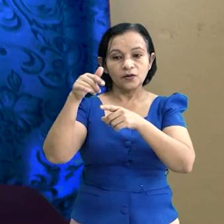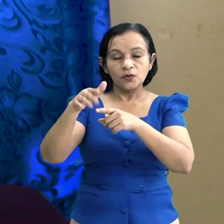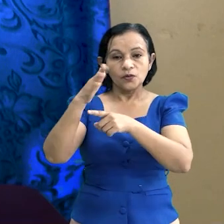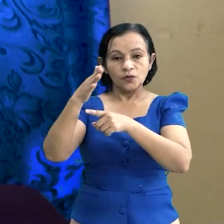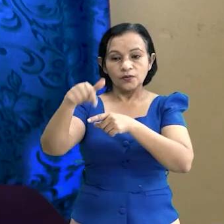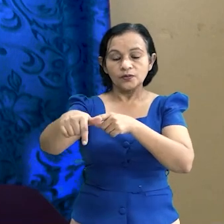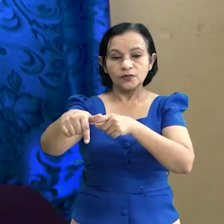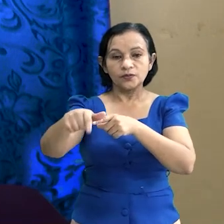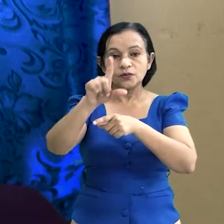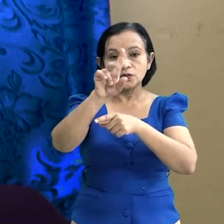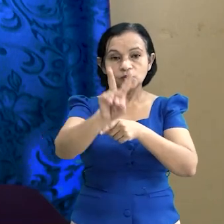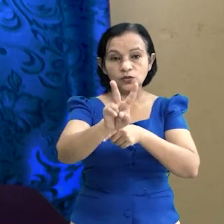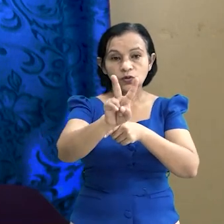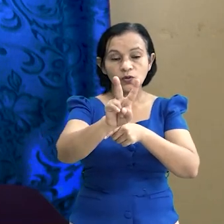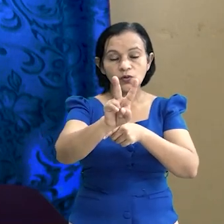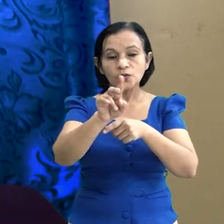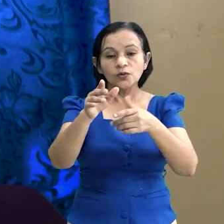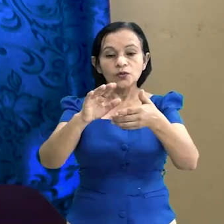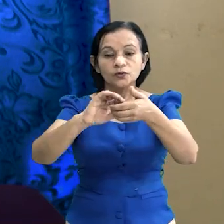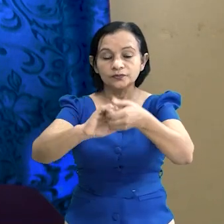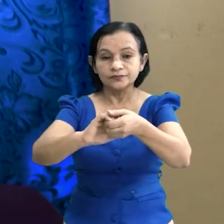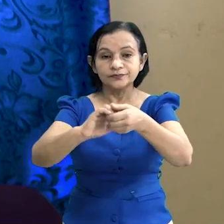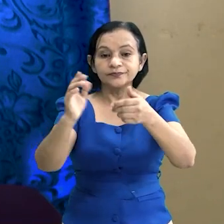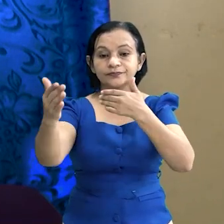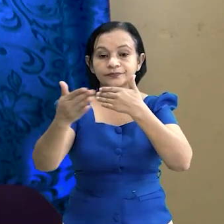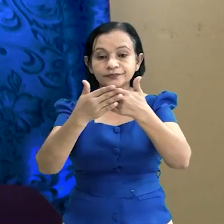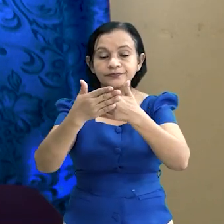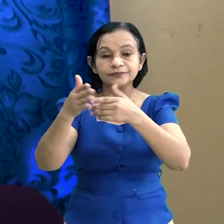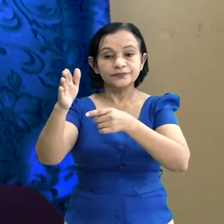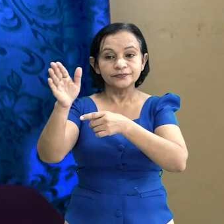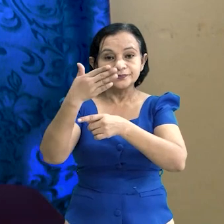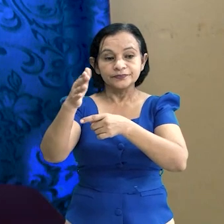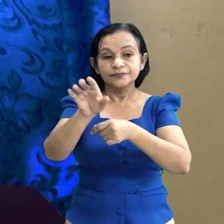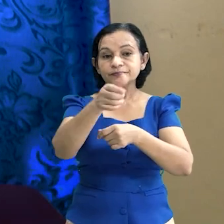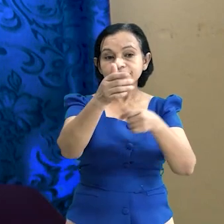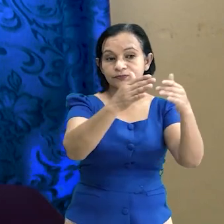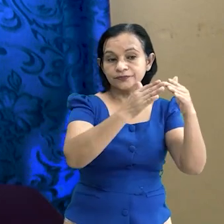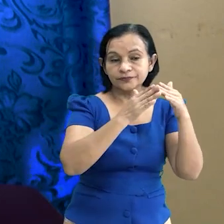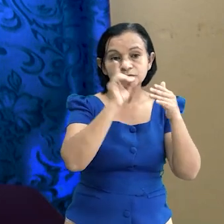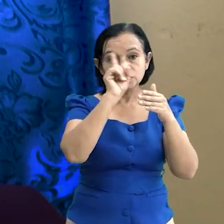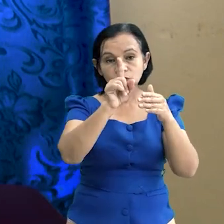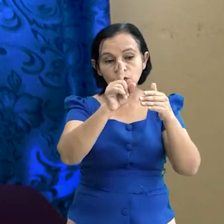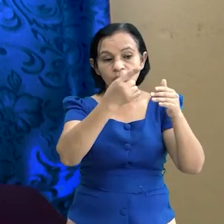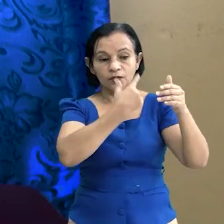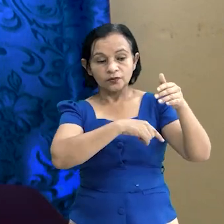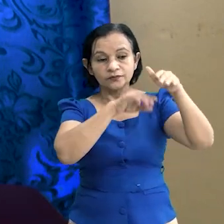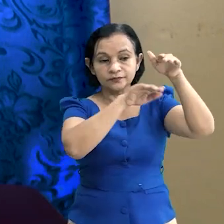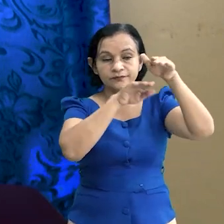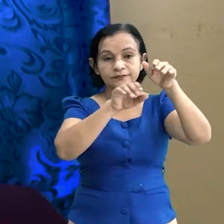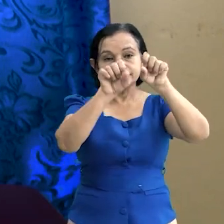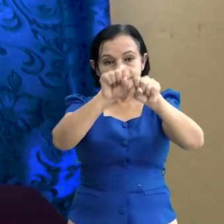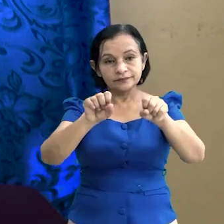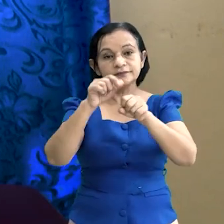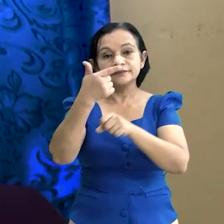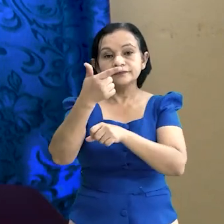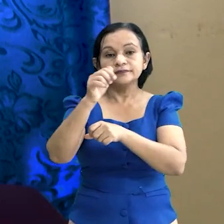2 albergues para la comunidad de Solidaridad, también que queda al lado de La Bandera, otra comunidad, 1 albergue en la comunidad de San Gabriel,